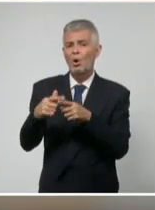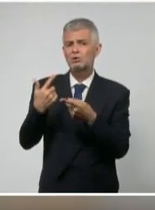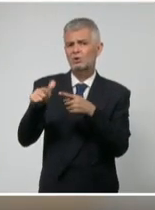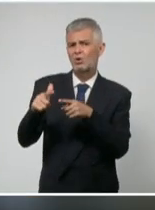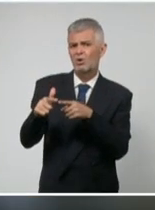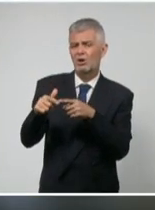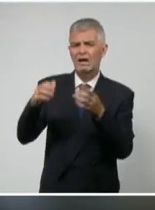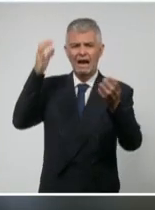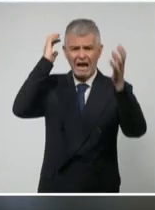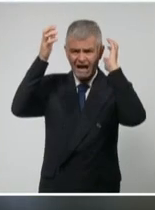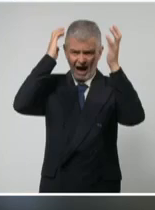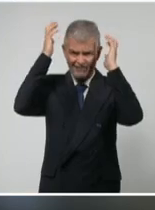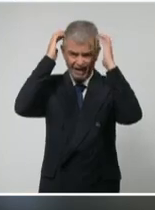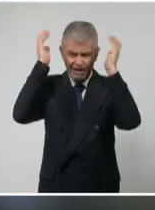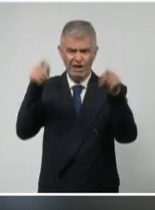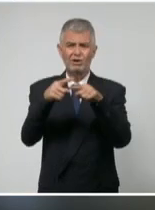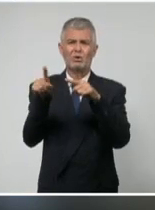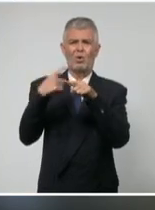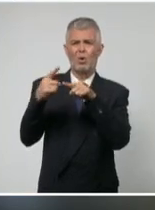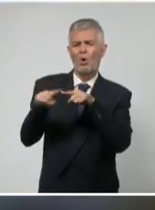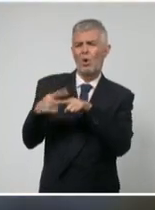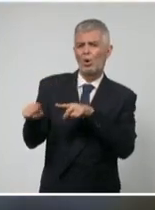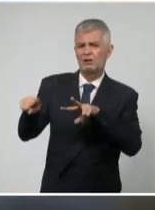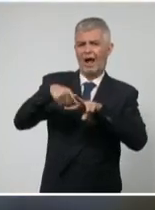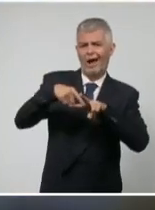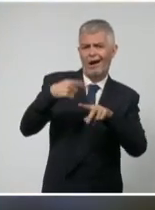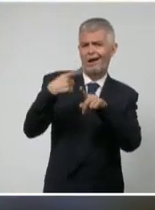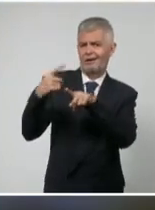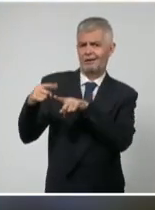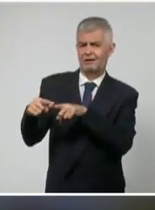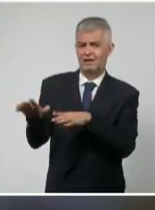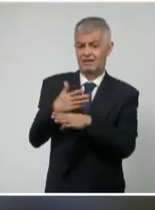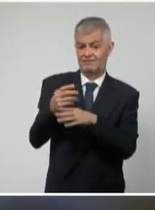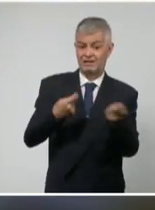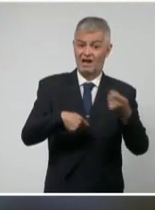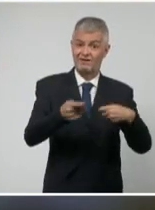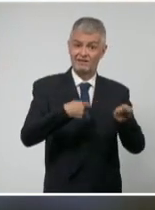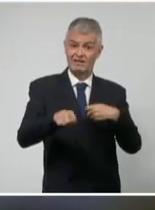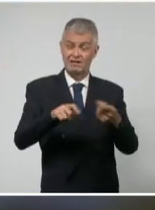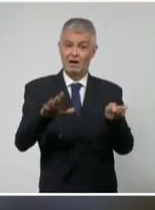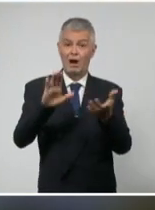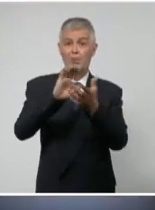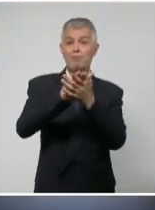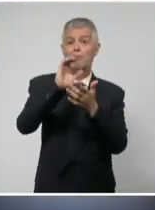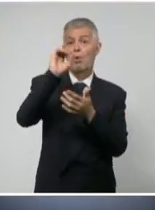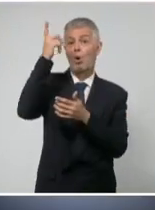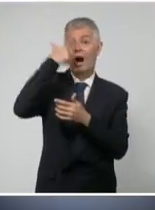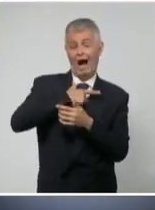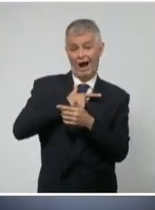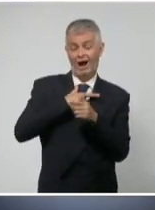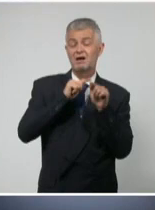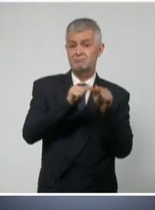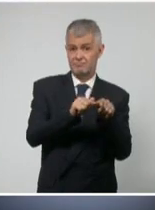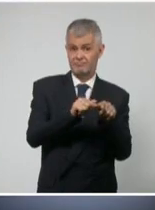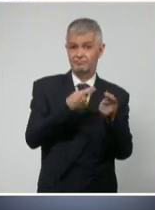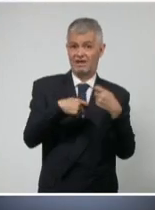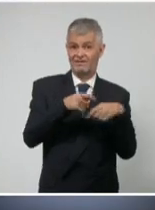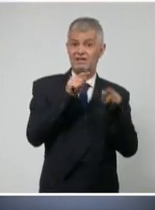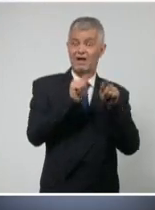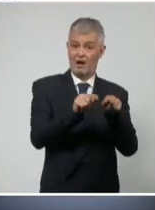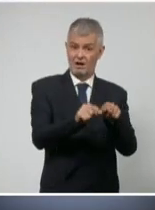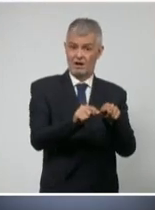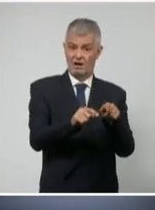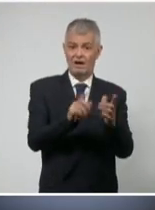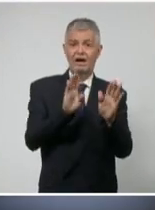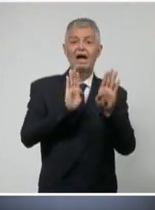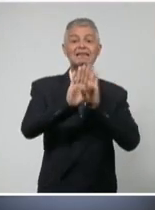del cabello y otros artículos recientemente comercializados en la ciudad privada de Cuba. Solamente la tienda te vende una